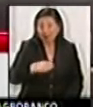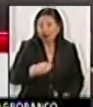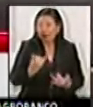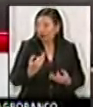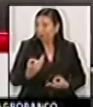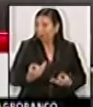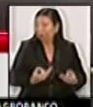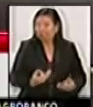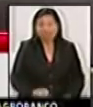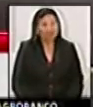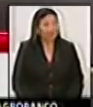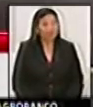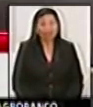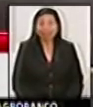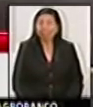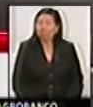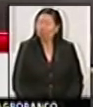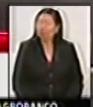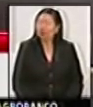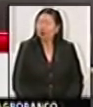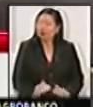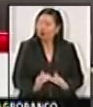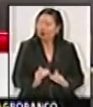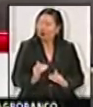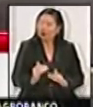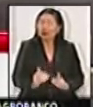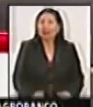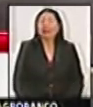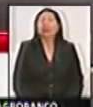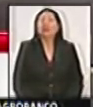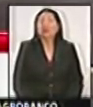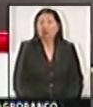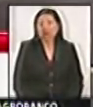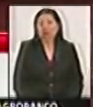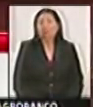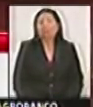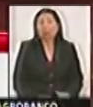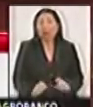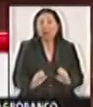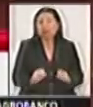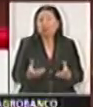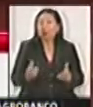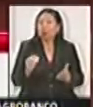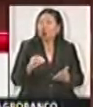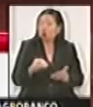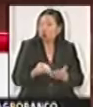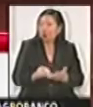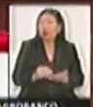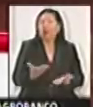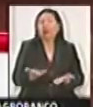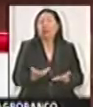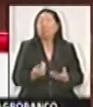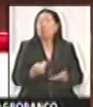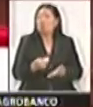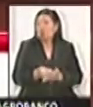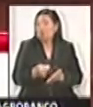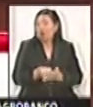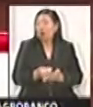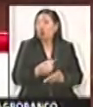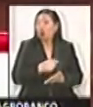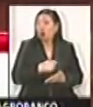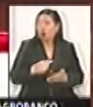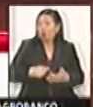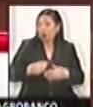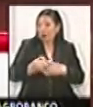presupuesto es un presupuesto un poquito más descentralista, es verdad. Hemos logrado poner un poco más de recursos en los